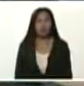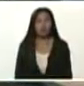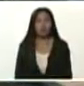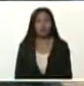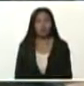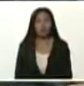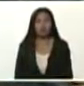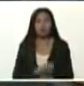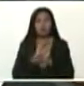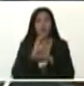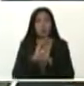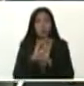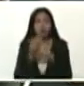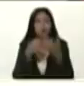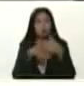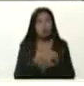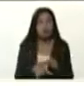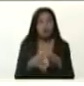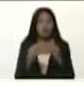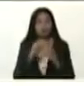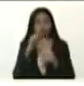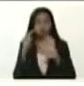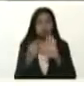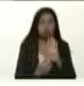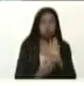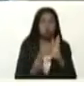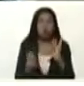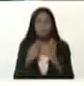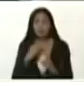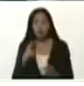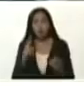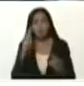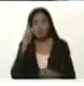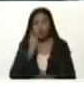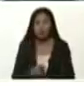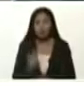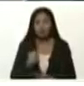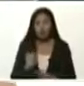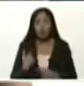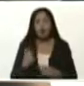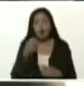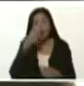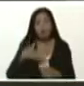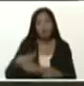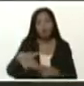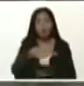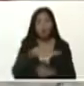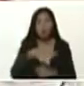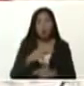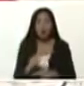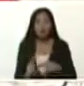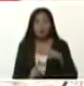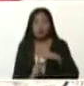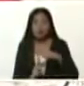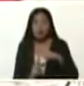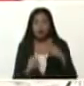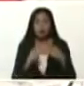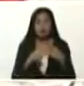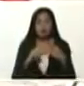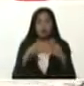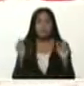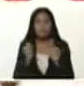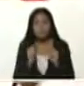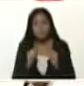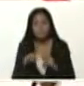para proteger integralmente, como es mi obligación, a los pueblos del Táchira, de